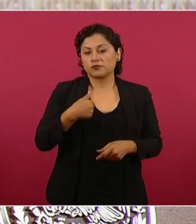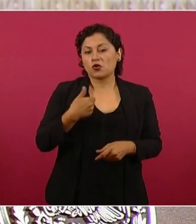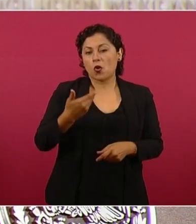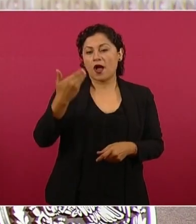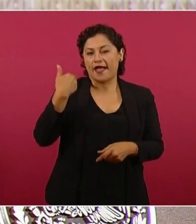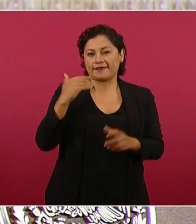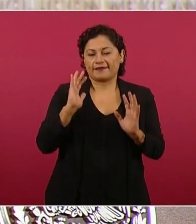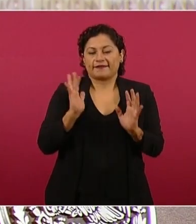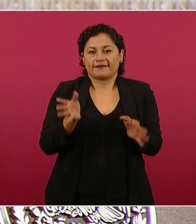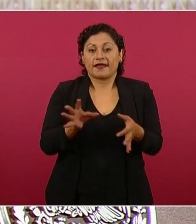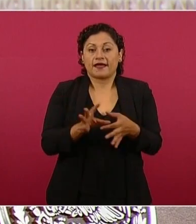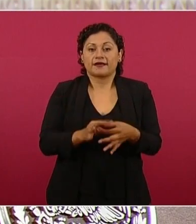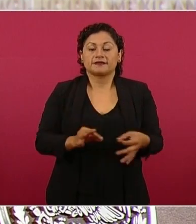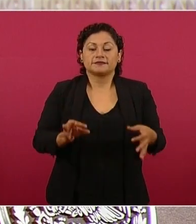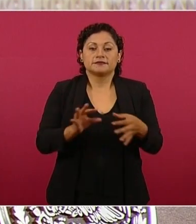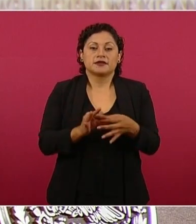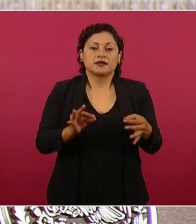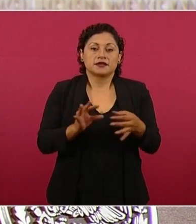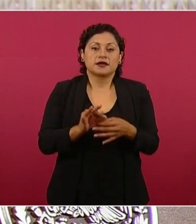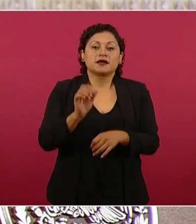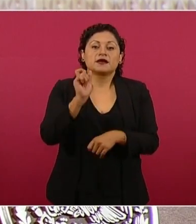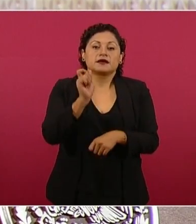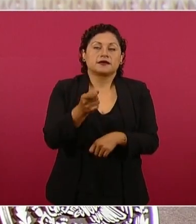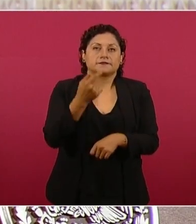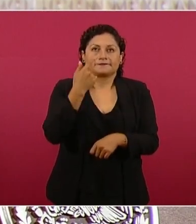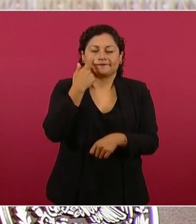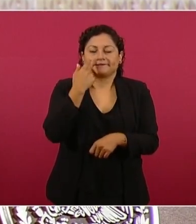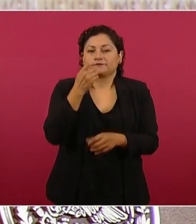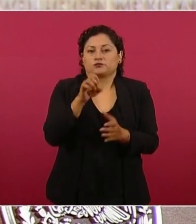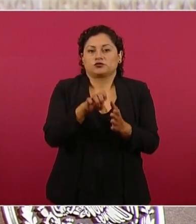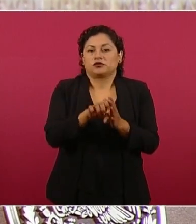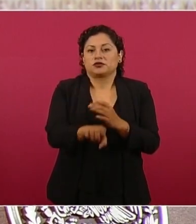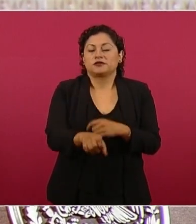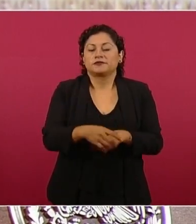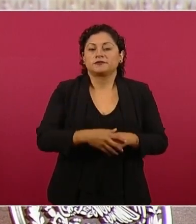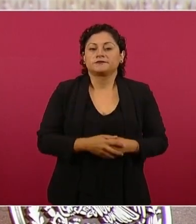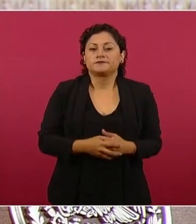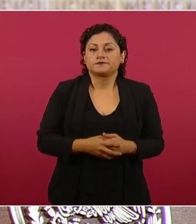además de los asuntos